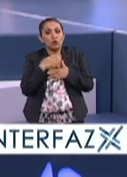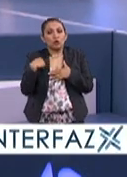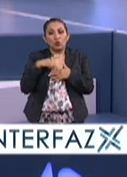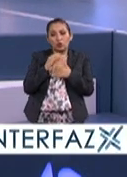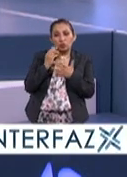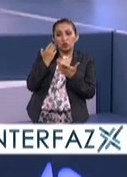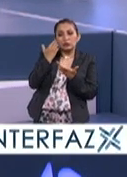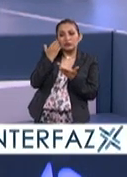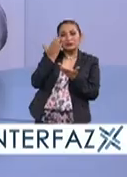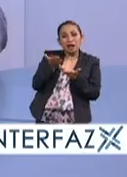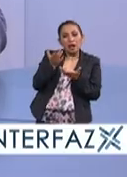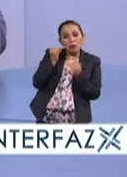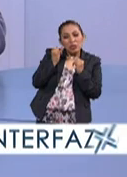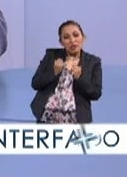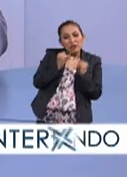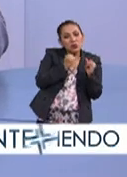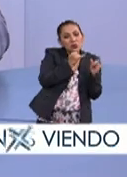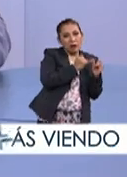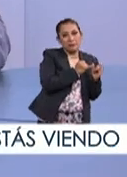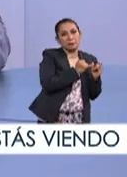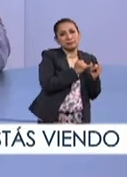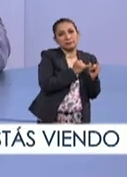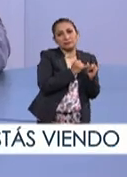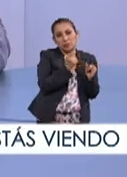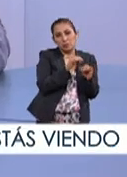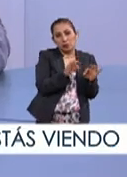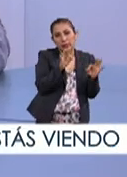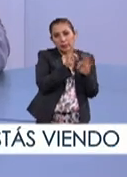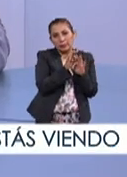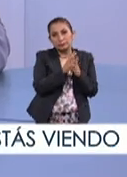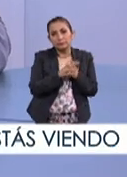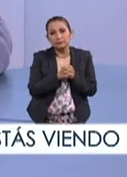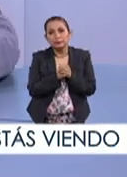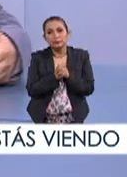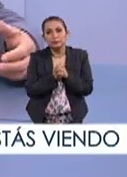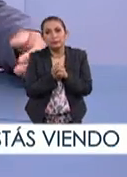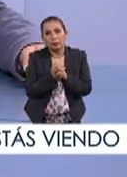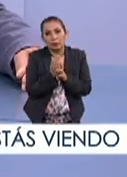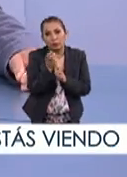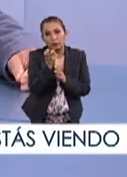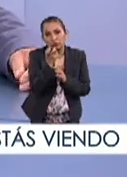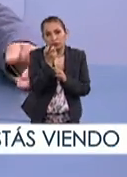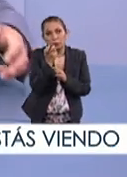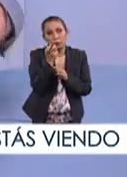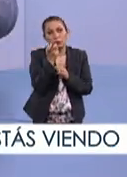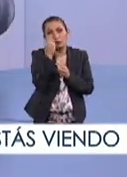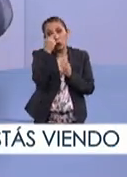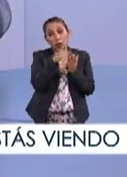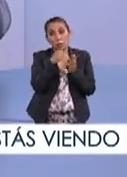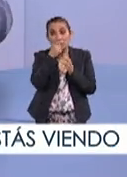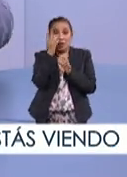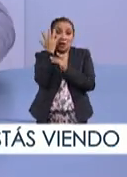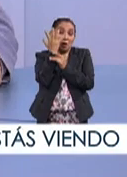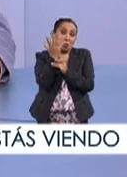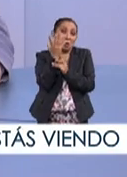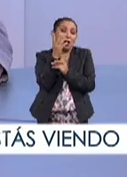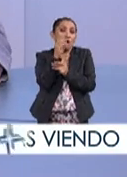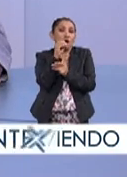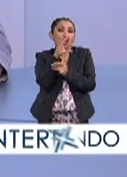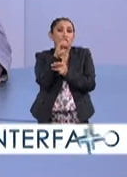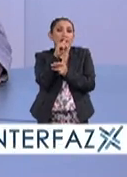nuestra individualidad, que es lo más importante. Y por eso yo creo que, como dijo Octavio